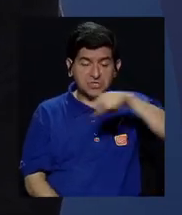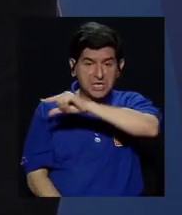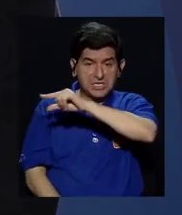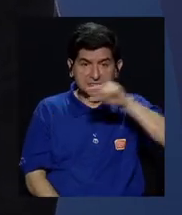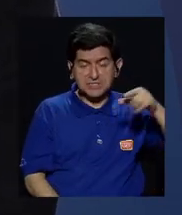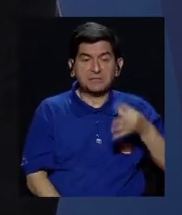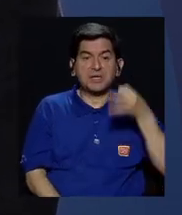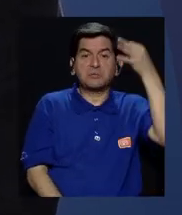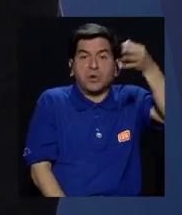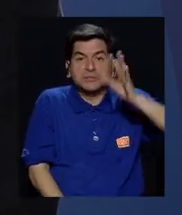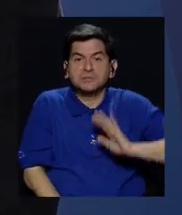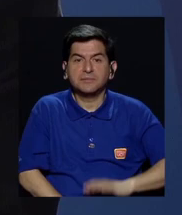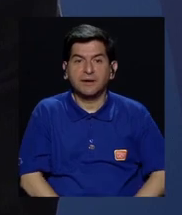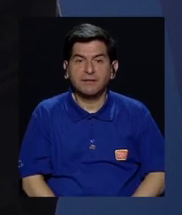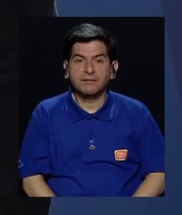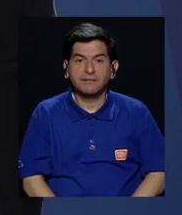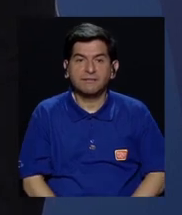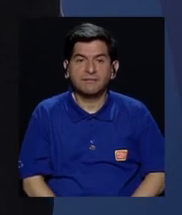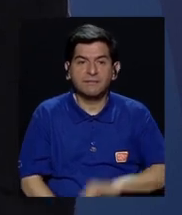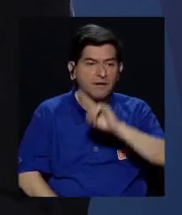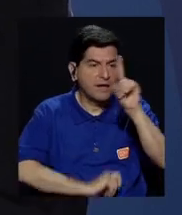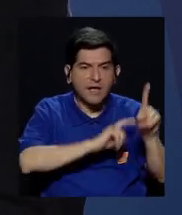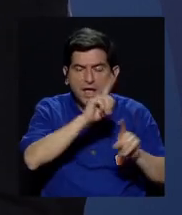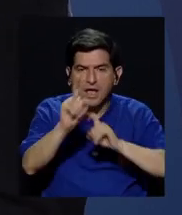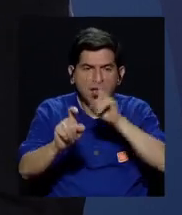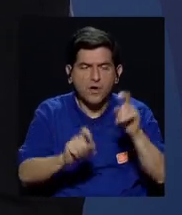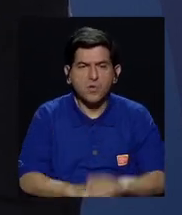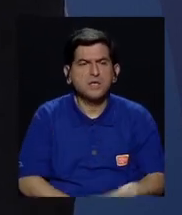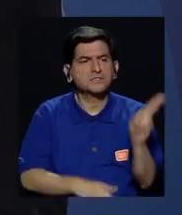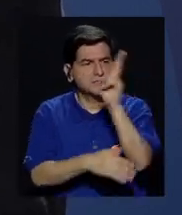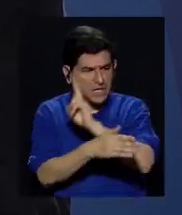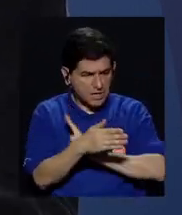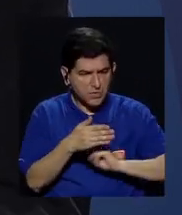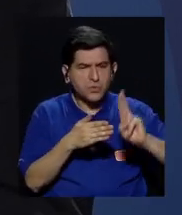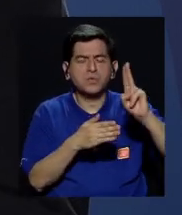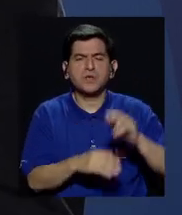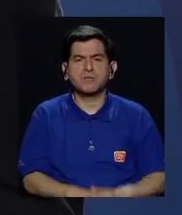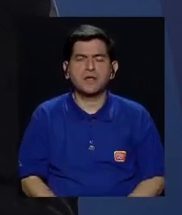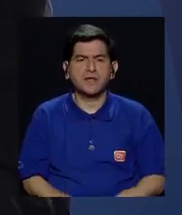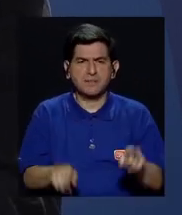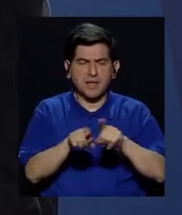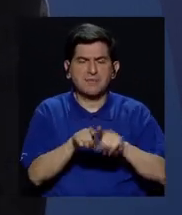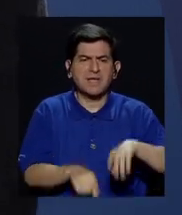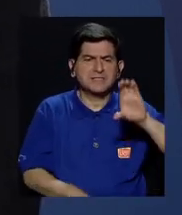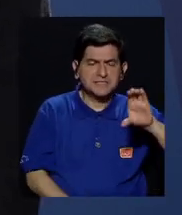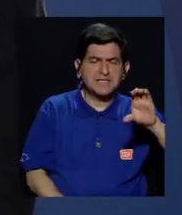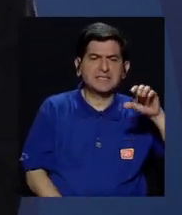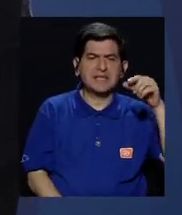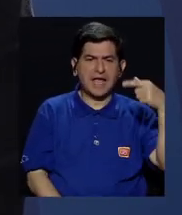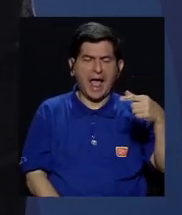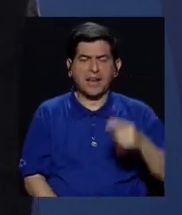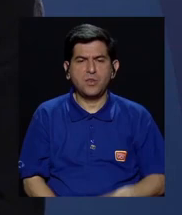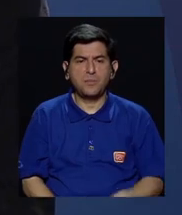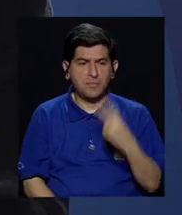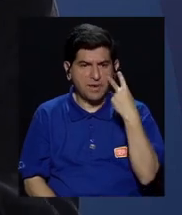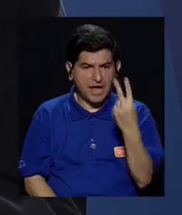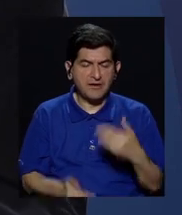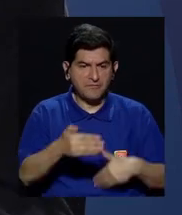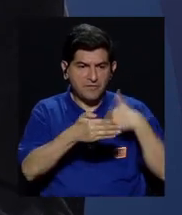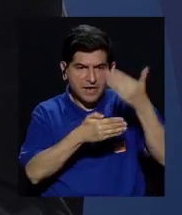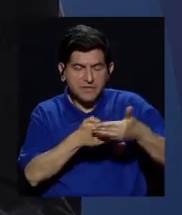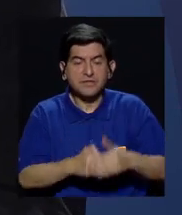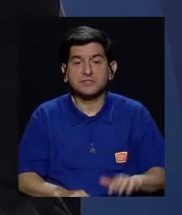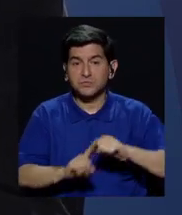esa semana que ya vienen que viene si no me equivoco la universidad viene la del siglo viene la de opel a ver cómo reaccionó